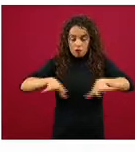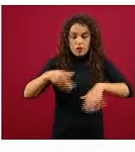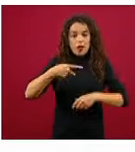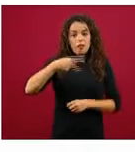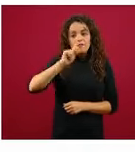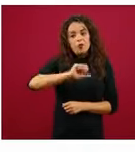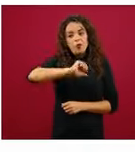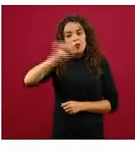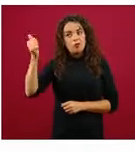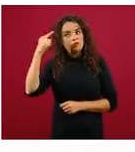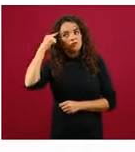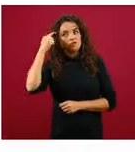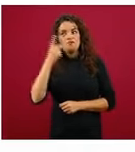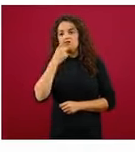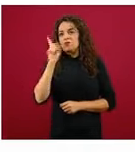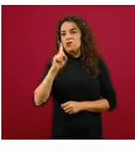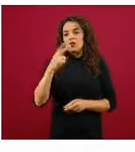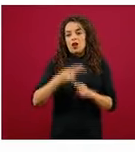300 millones,